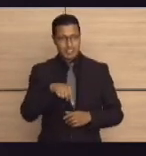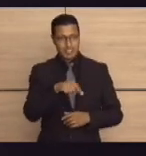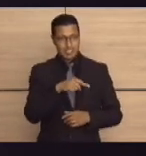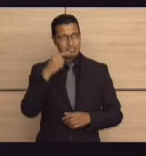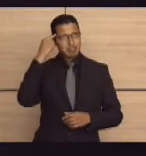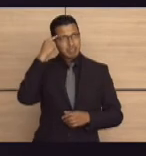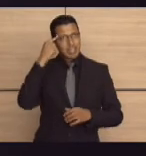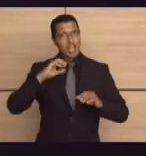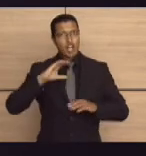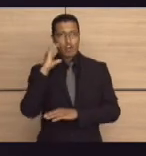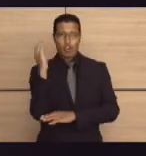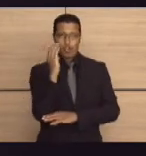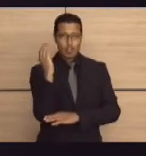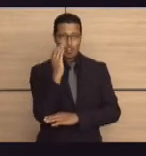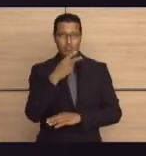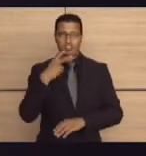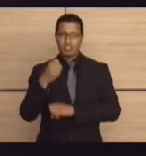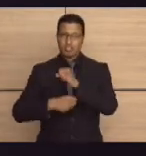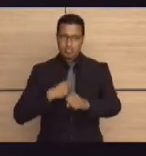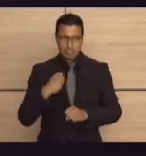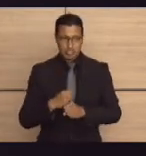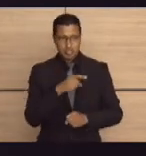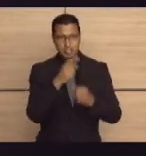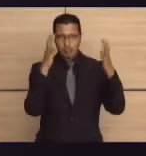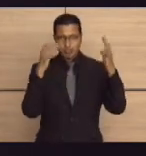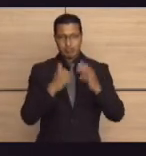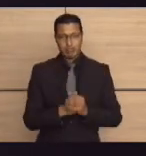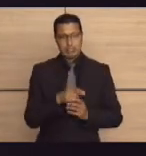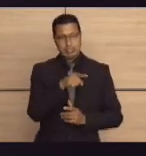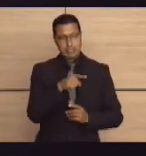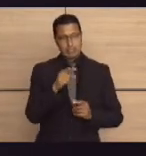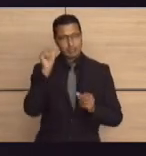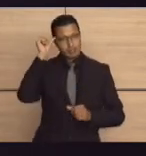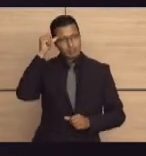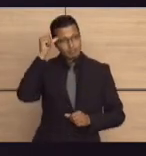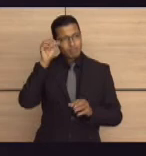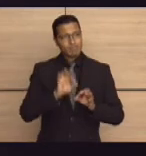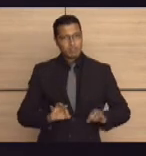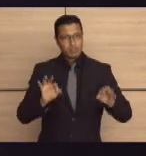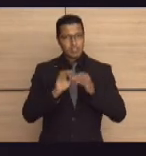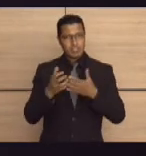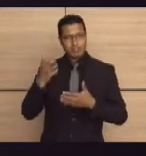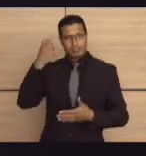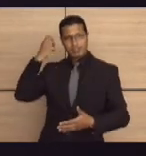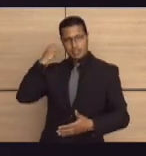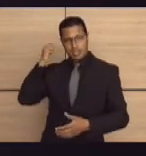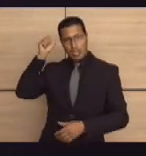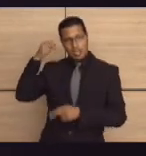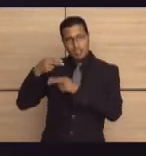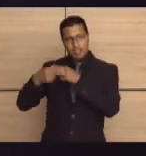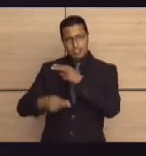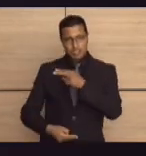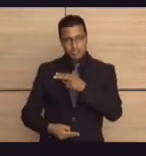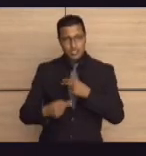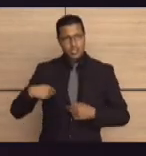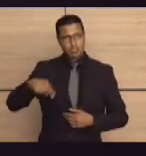nuestra nación. Estas celebraciones son útiles, pues nos permiten mirar hacia atrás, revisar nuestro pasado e intentar así